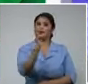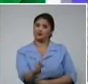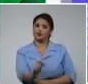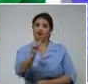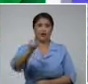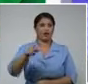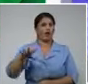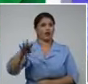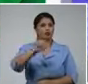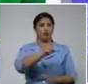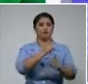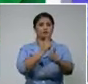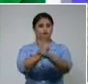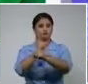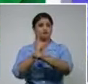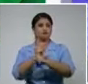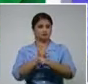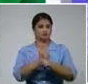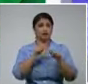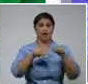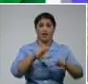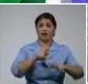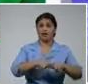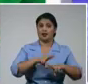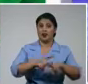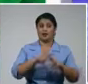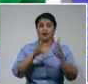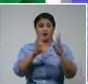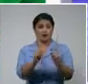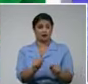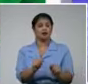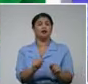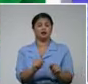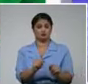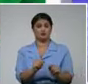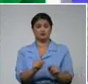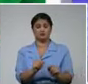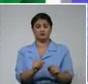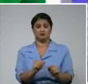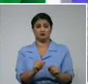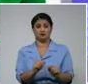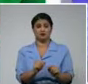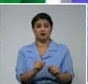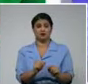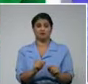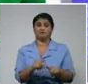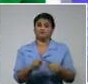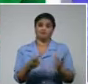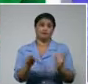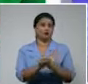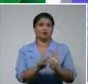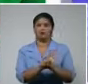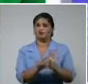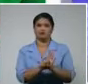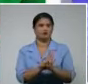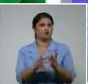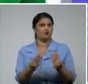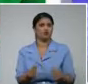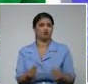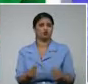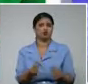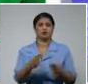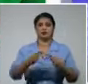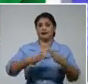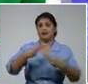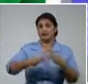Habana, por el número de estos, pues no es posible ingresarlo en un centro de aislamiento. Se